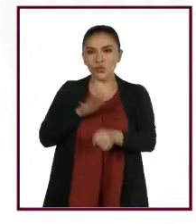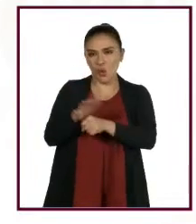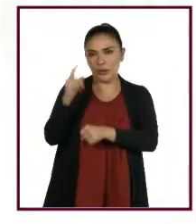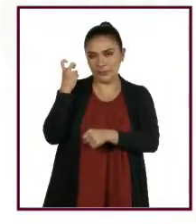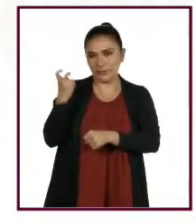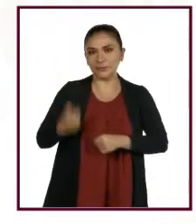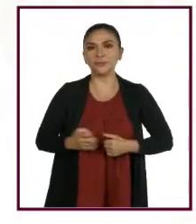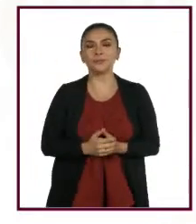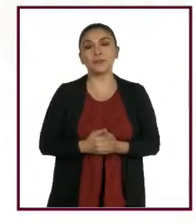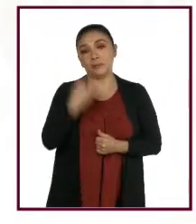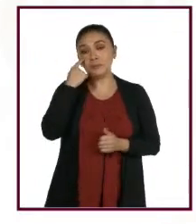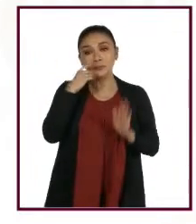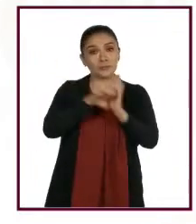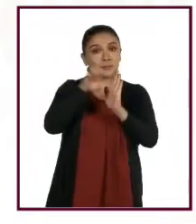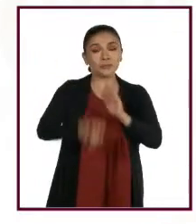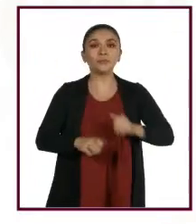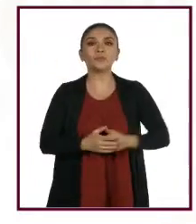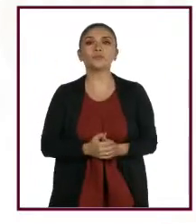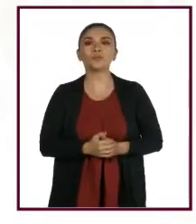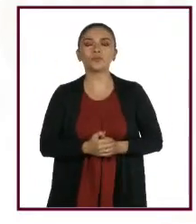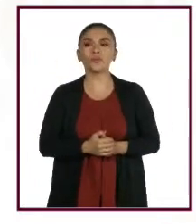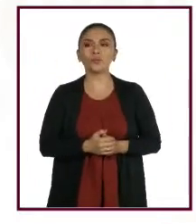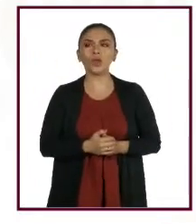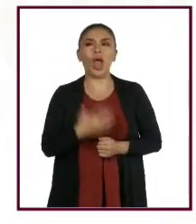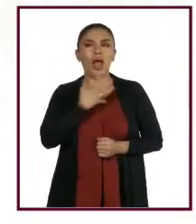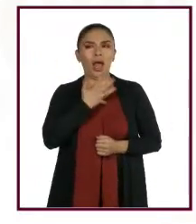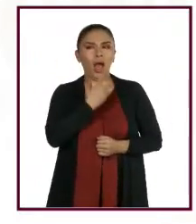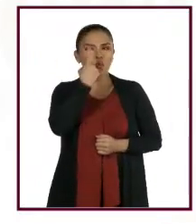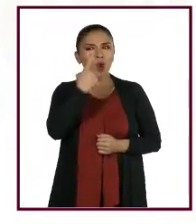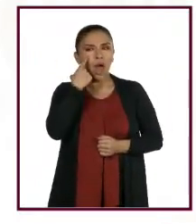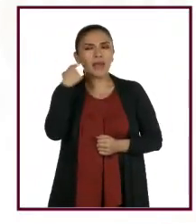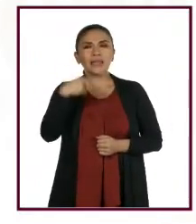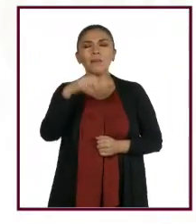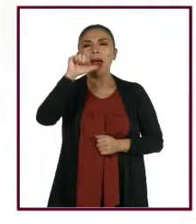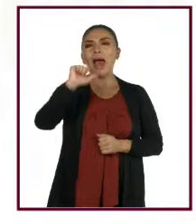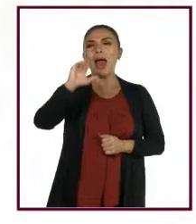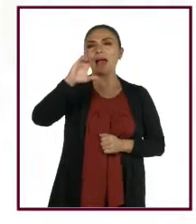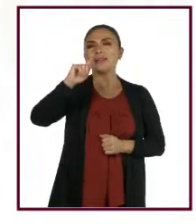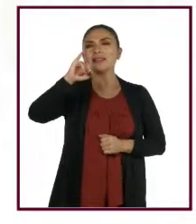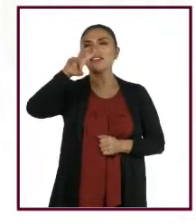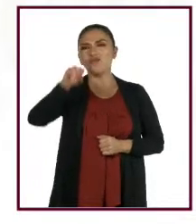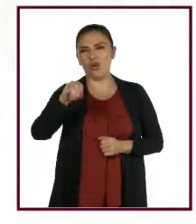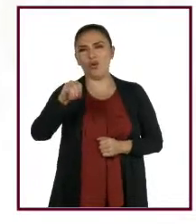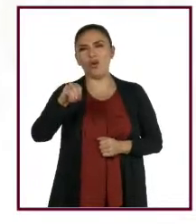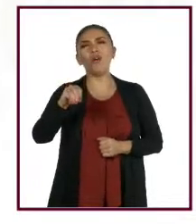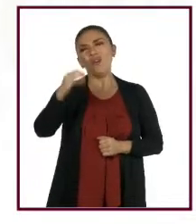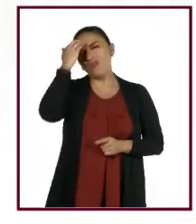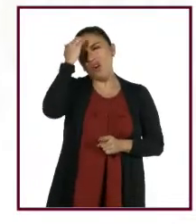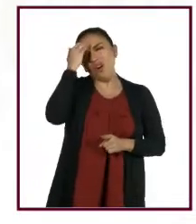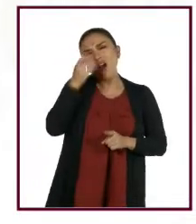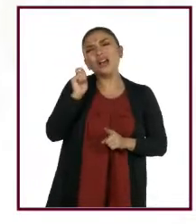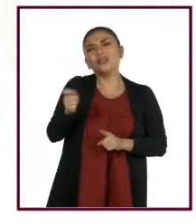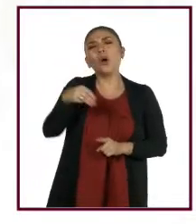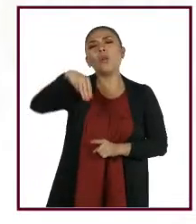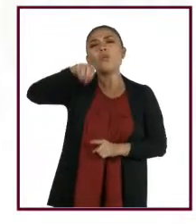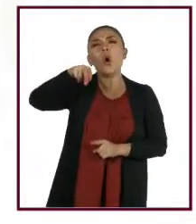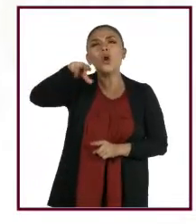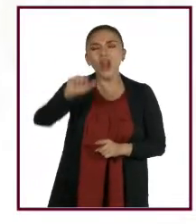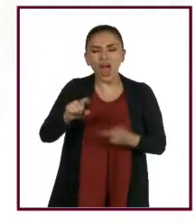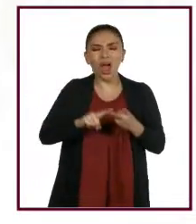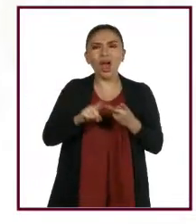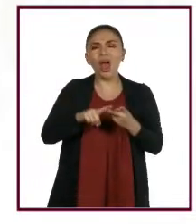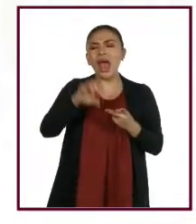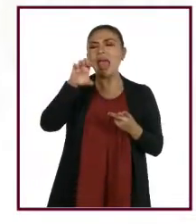diapositivas. Por ejemplo, hay una muy común que es el activo, que generalmente la llaman como mona,